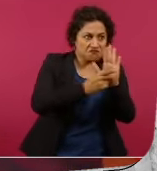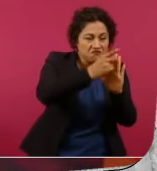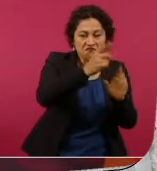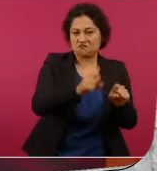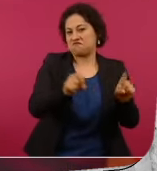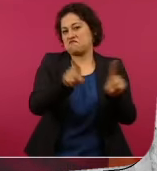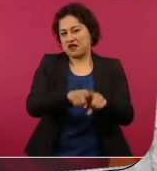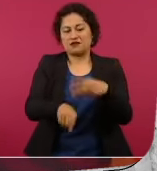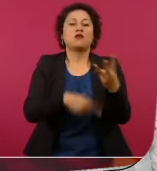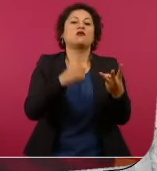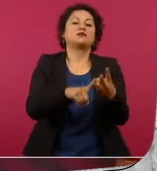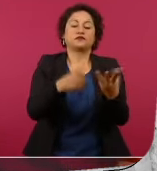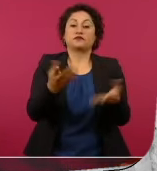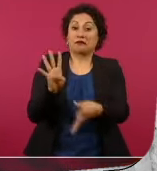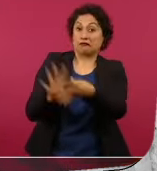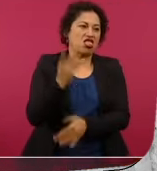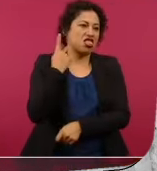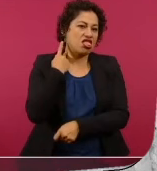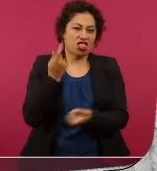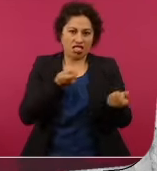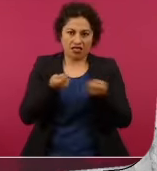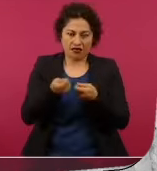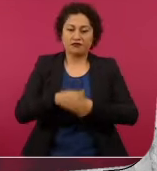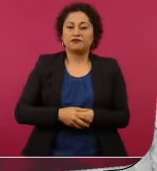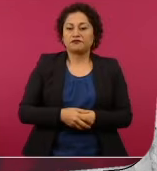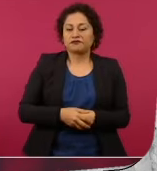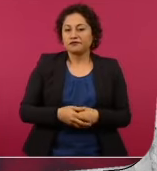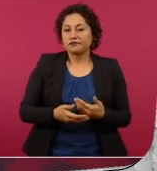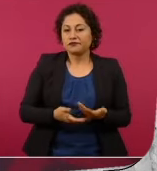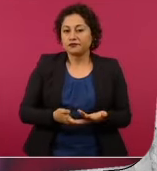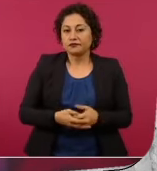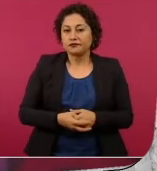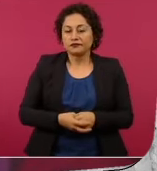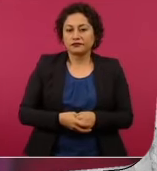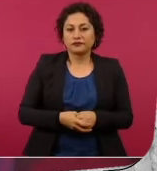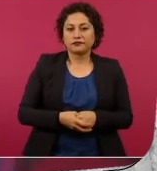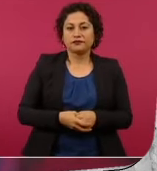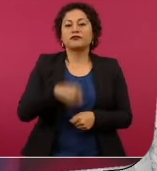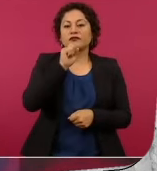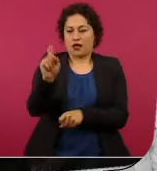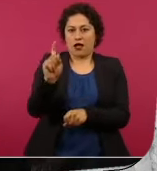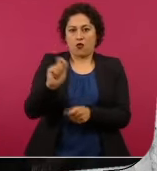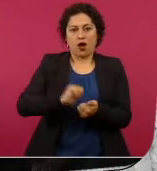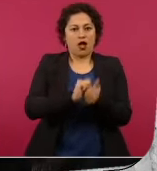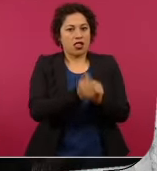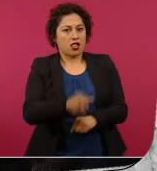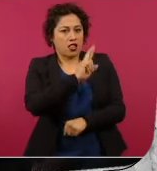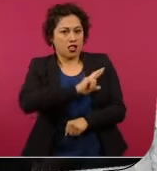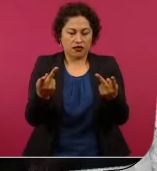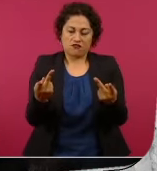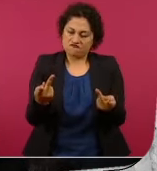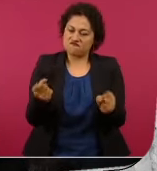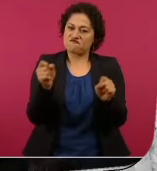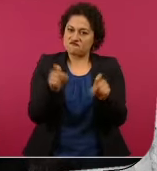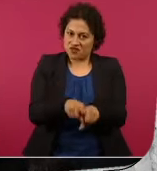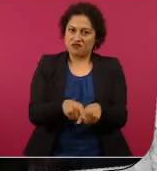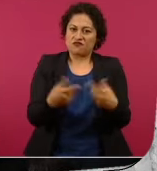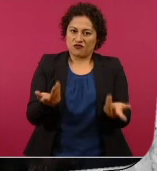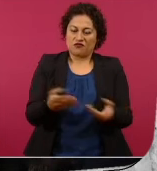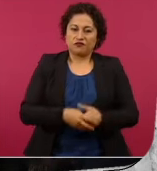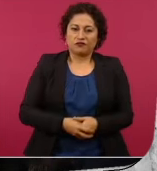habitacionales, en la construcción de reclusorios, en la privatización del agua para vender el agua a la